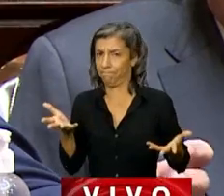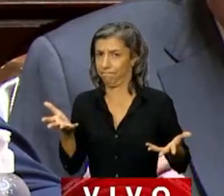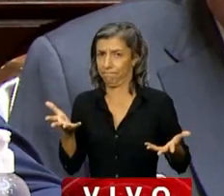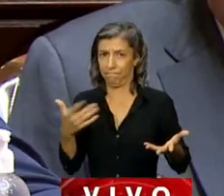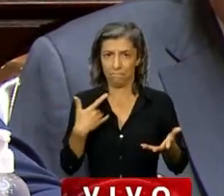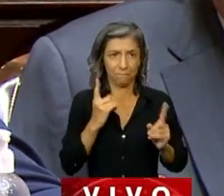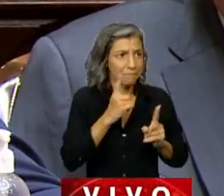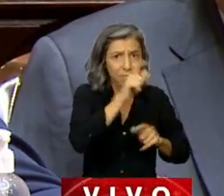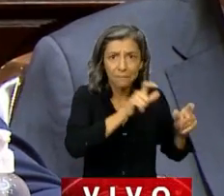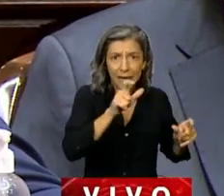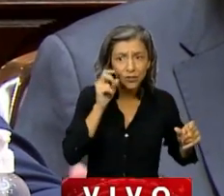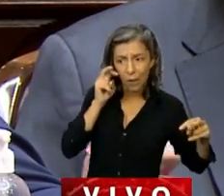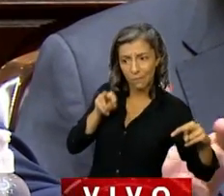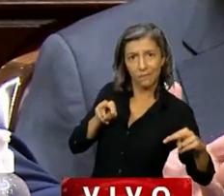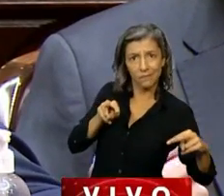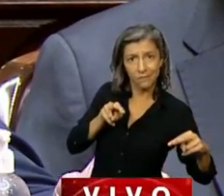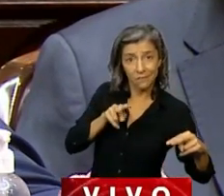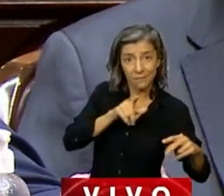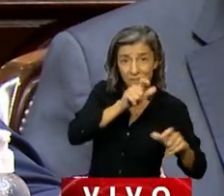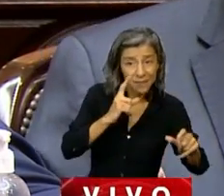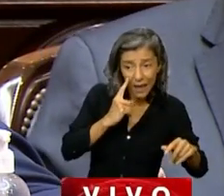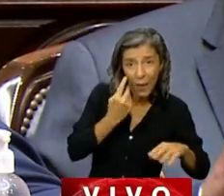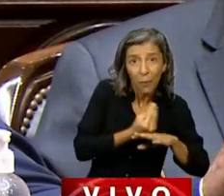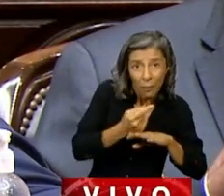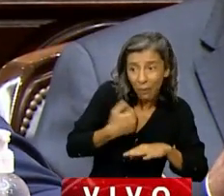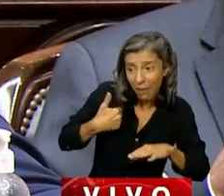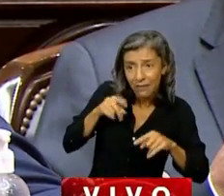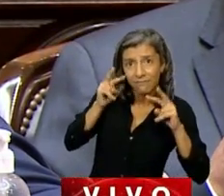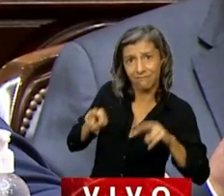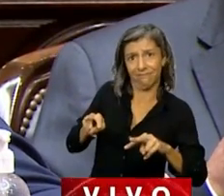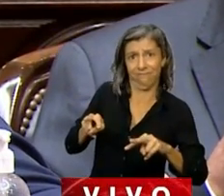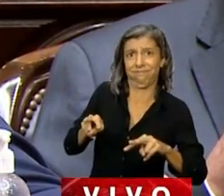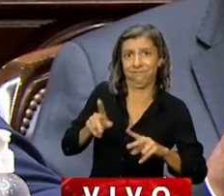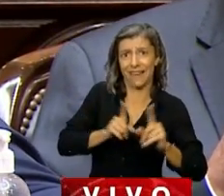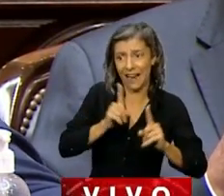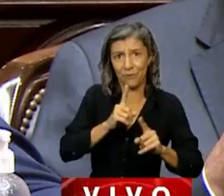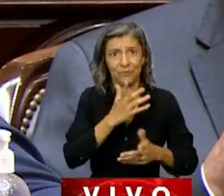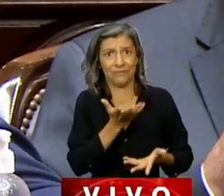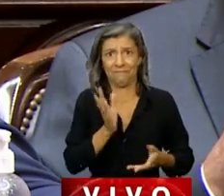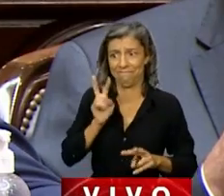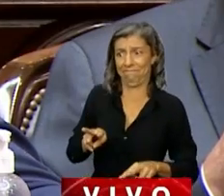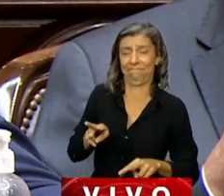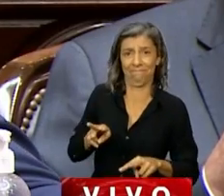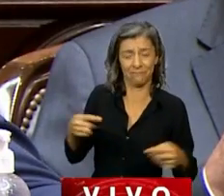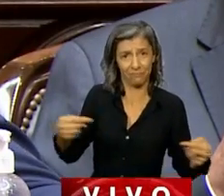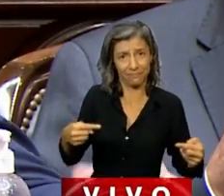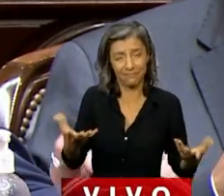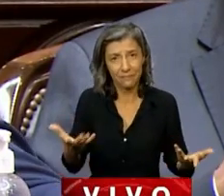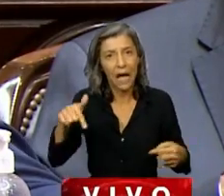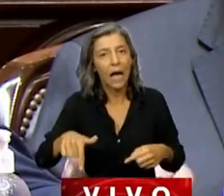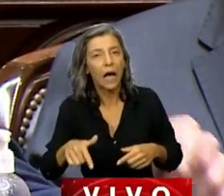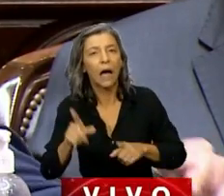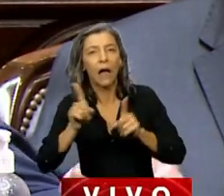parecían absurdas. Acá se aplaudió la especificación asimétrica. Acá se aplaudió